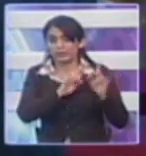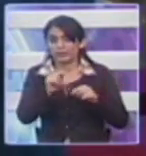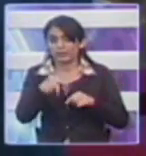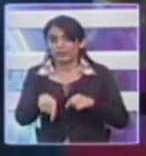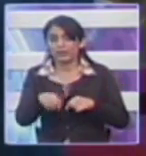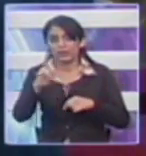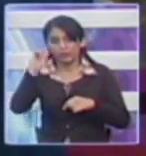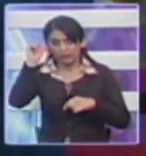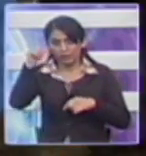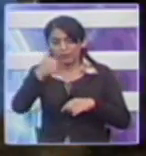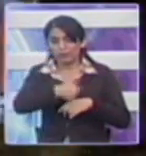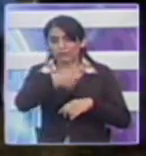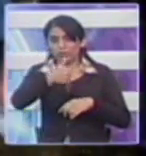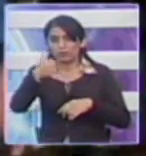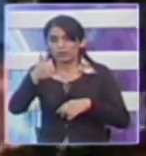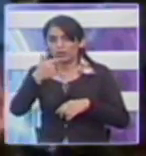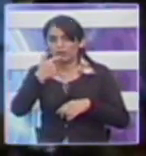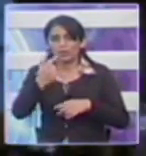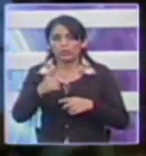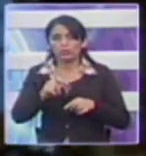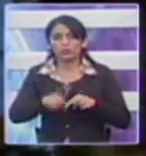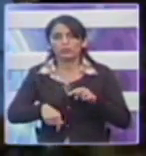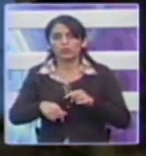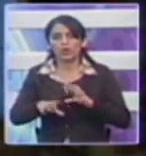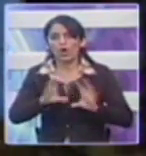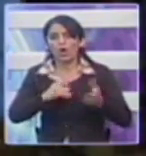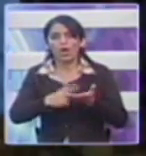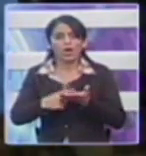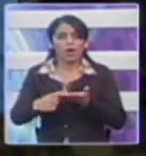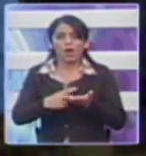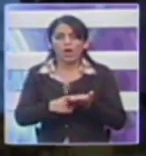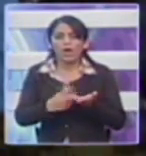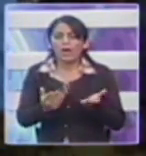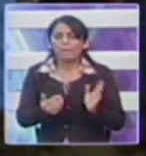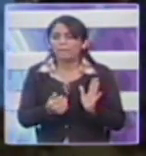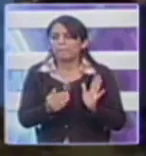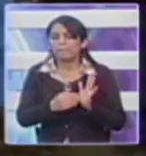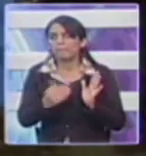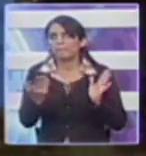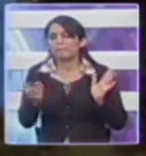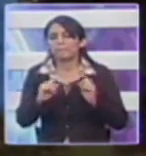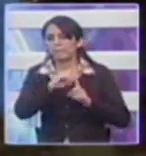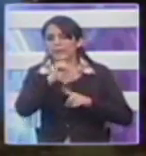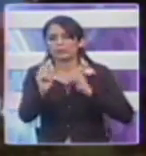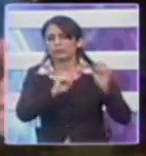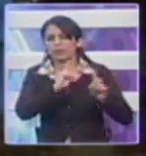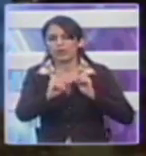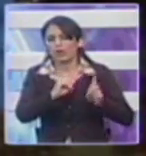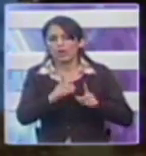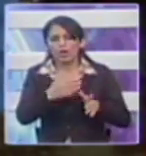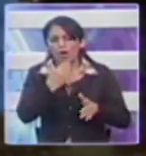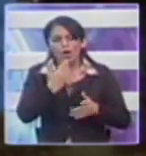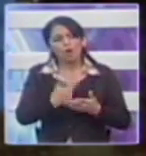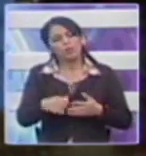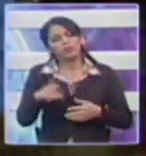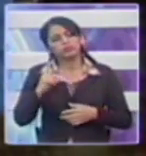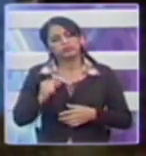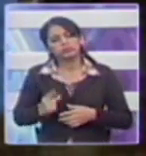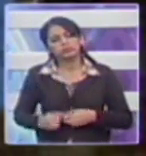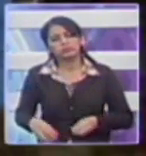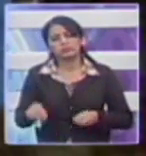gobierno, no se permitió abrir el debate y plantear preguntas a las autoridades para detallar un poco más el